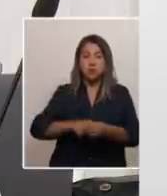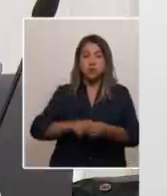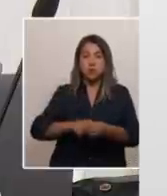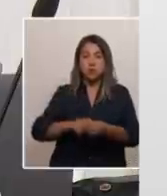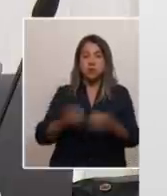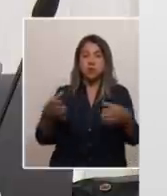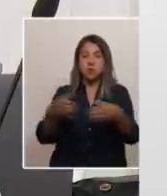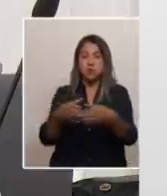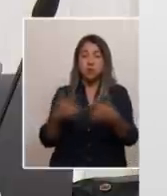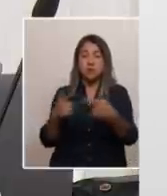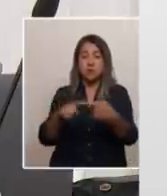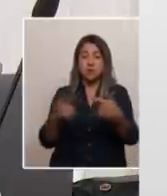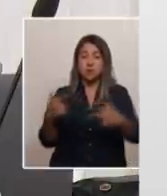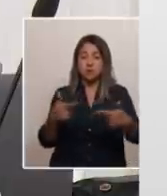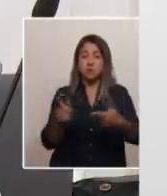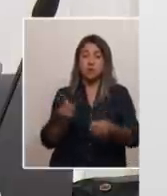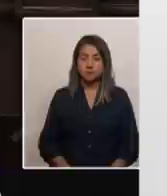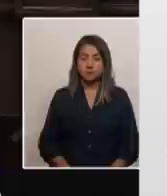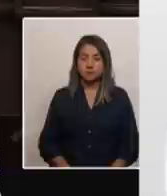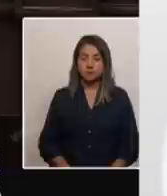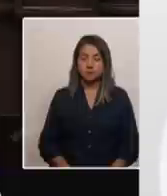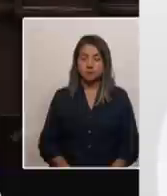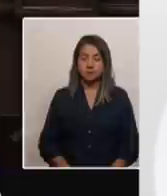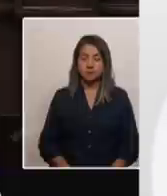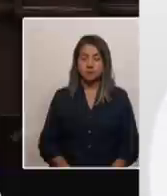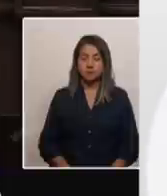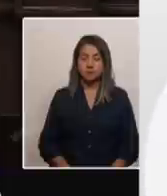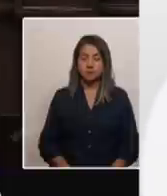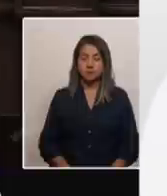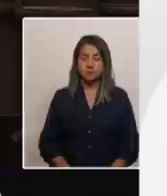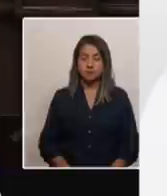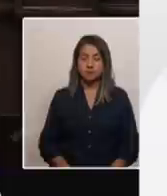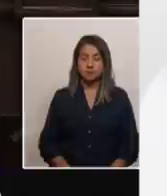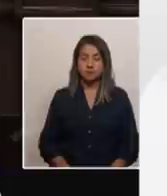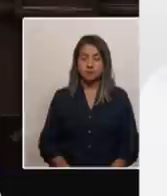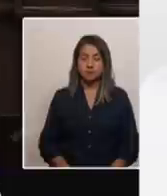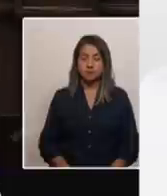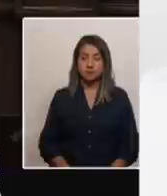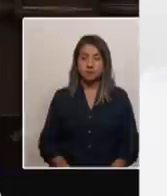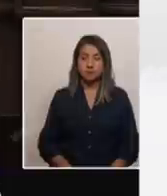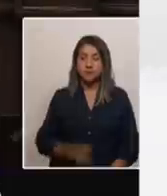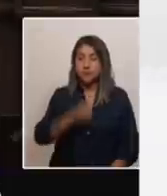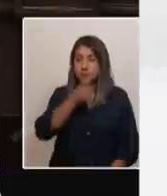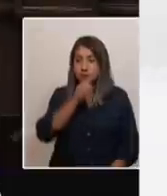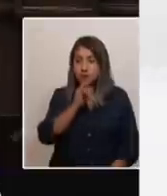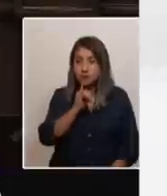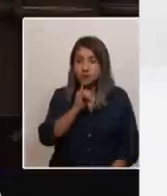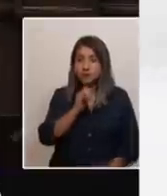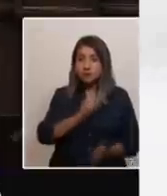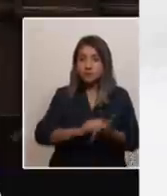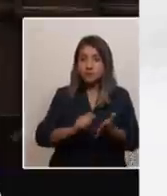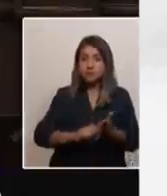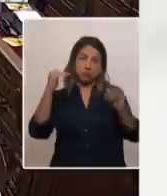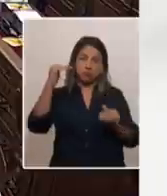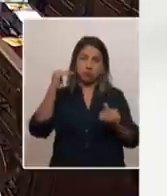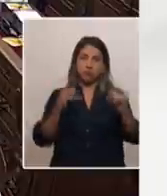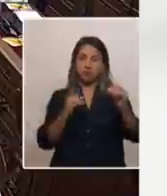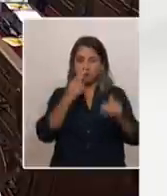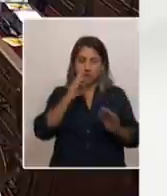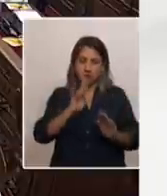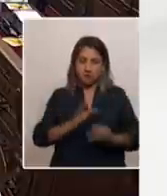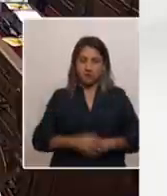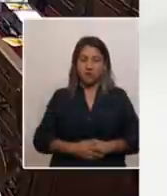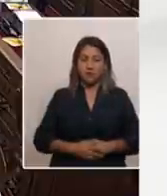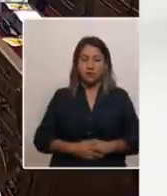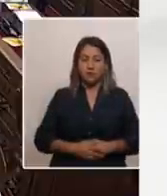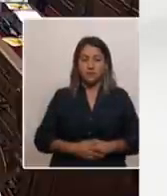que construir una casa común para todos. Y aquí hay grupos radicalizados dentro de la convención que quieren refundar prácticamente todo el país, y eso